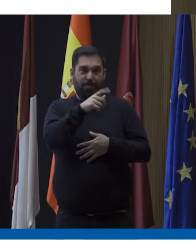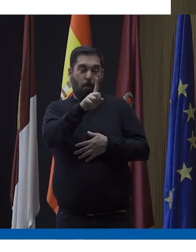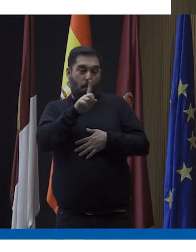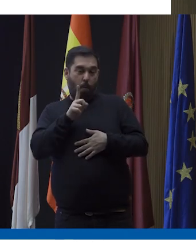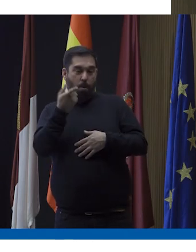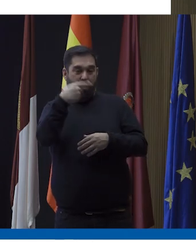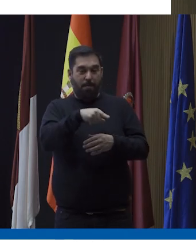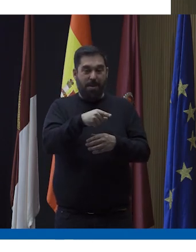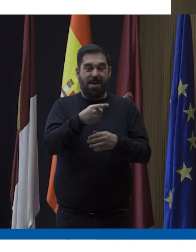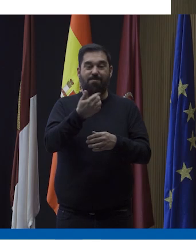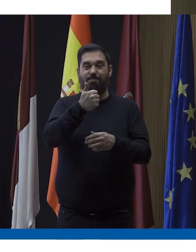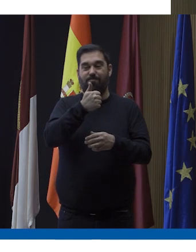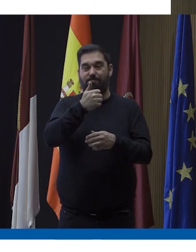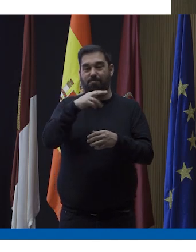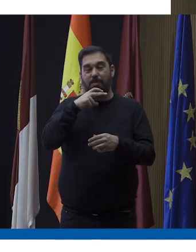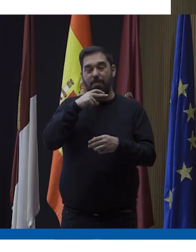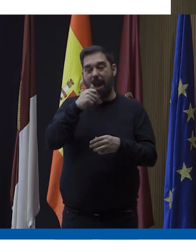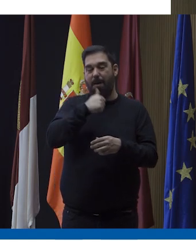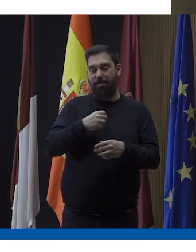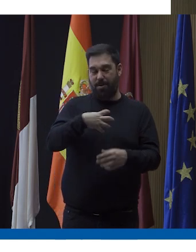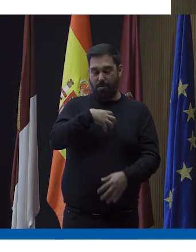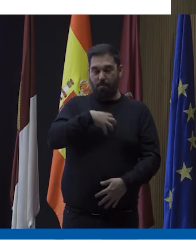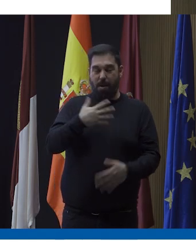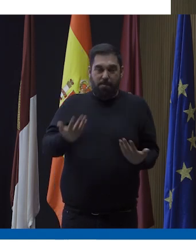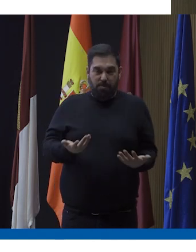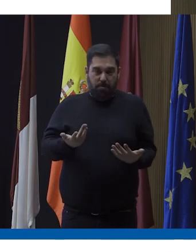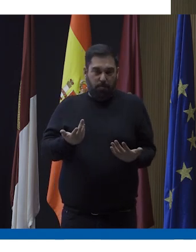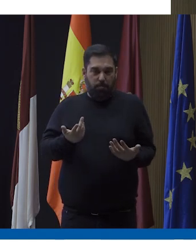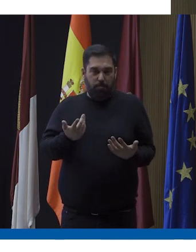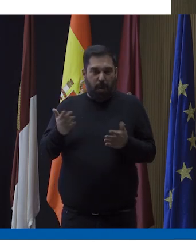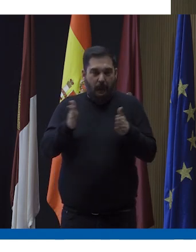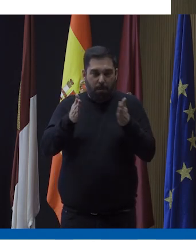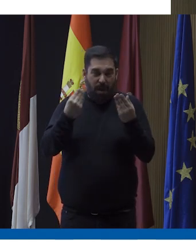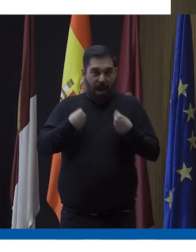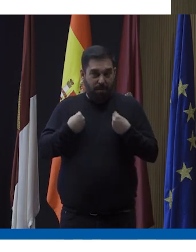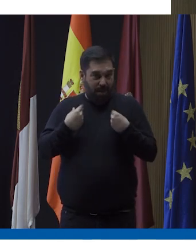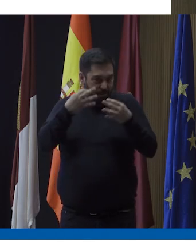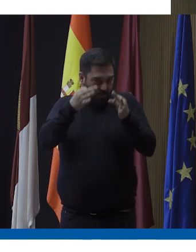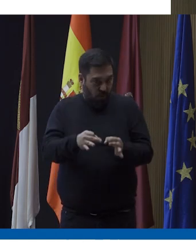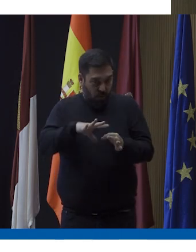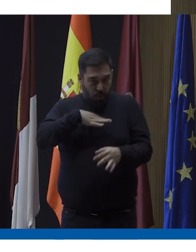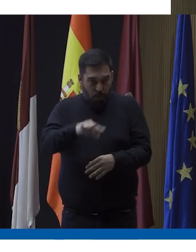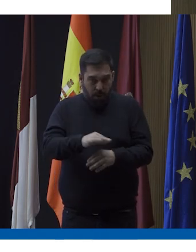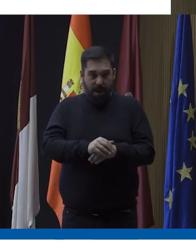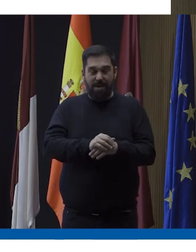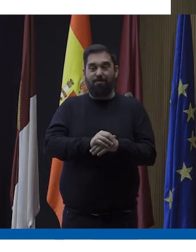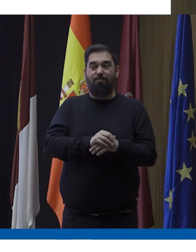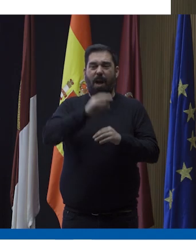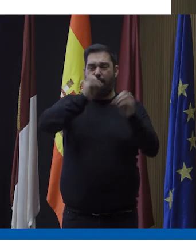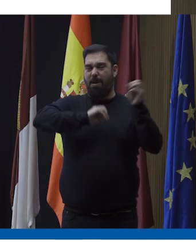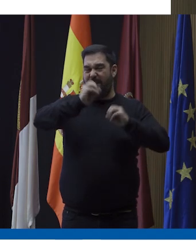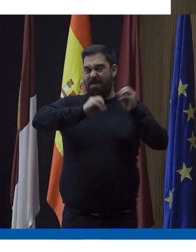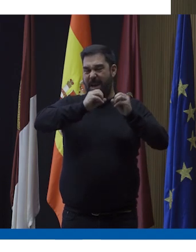tenga incontinencia para siempre, que en algún momento de su vida puede tener incontinencia de orina. O sea, que son cifras muy